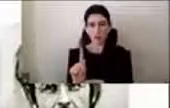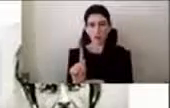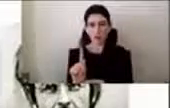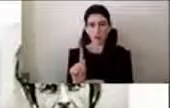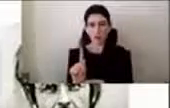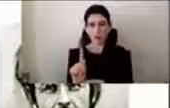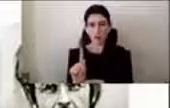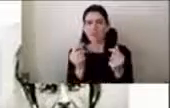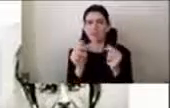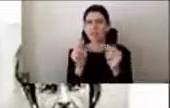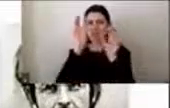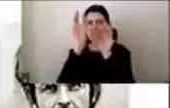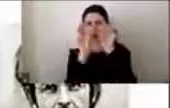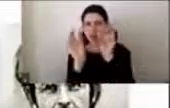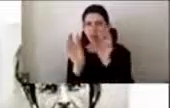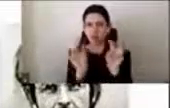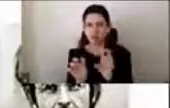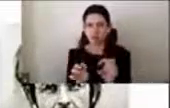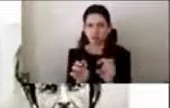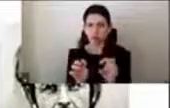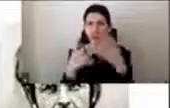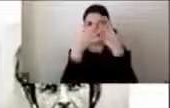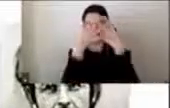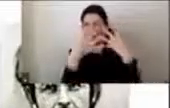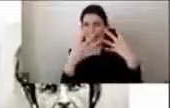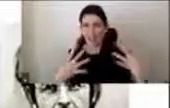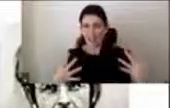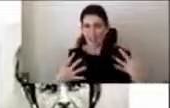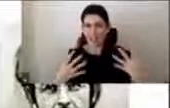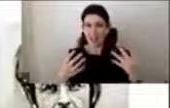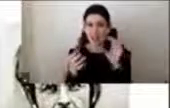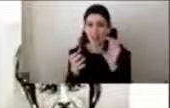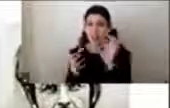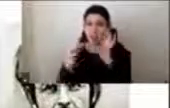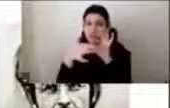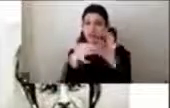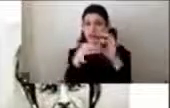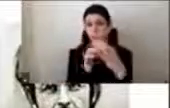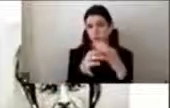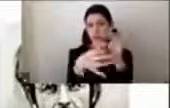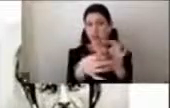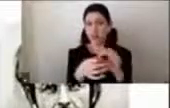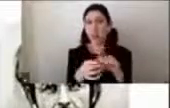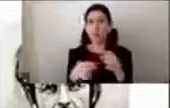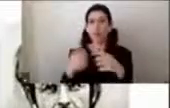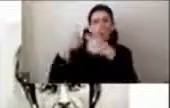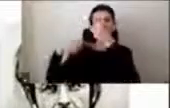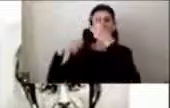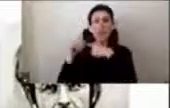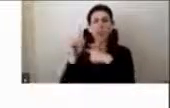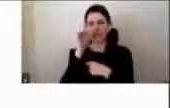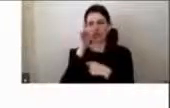una compleja historia de transformaciones. Es a partir de este concepto